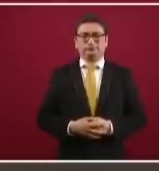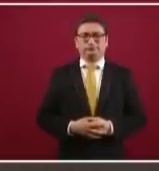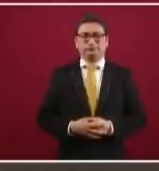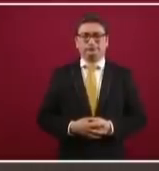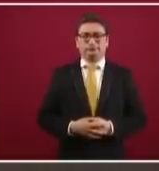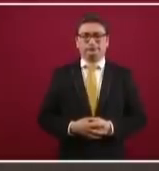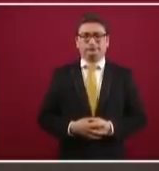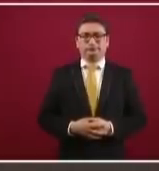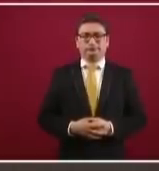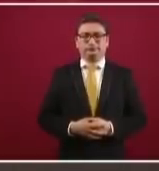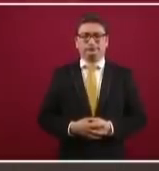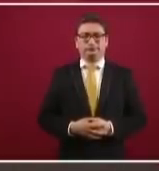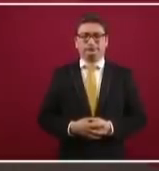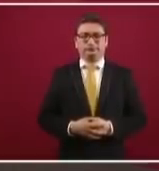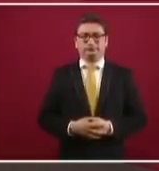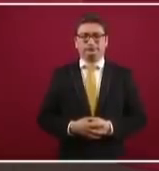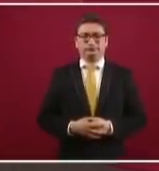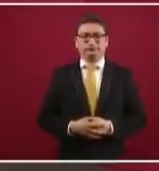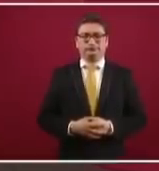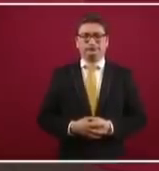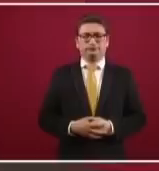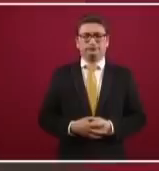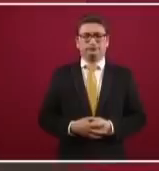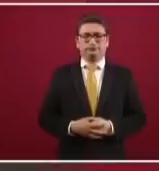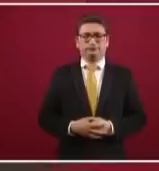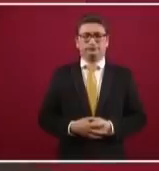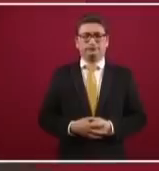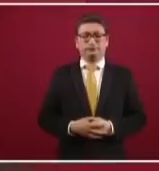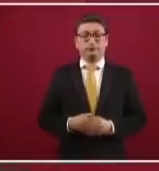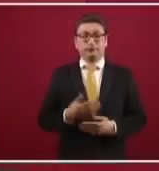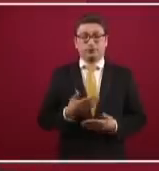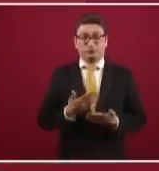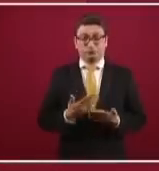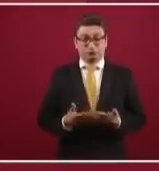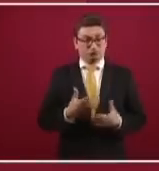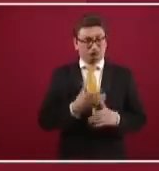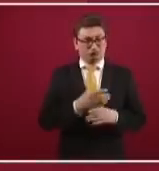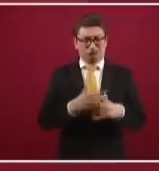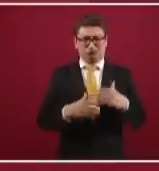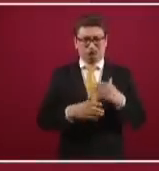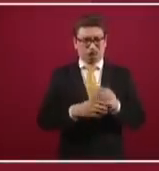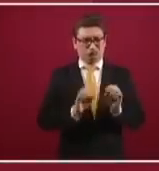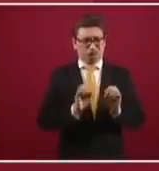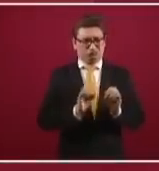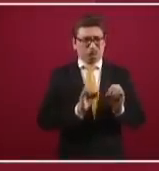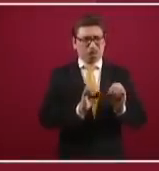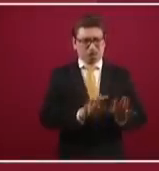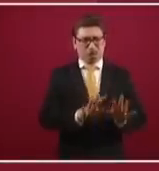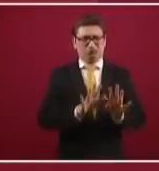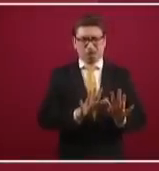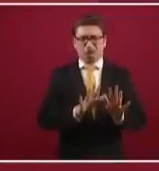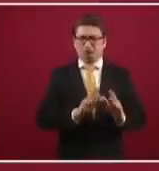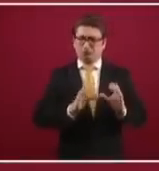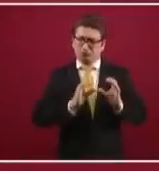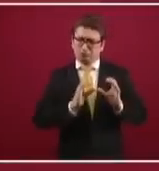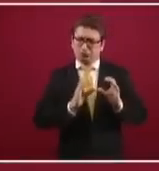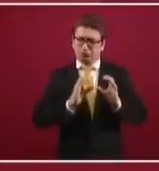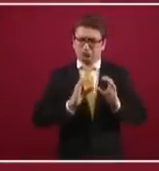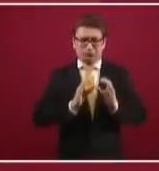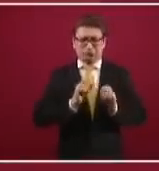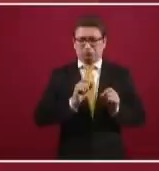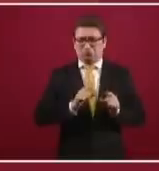que se va a conservar como está actualmente, y